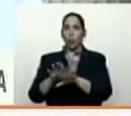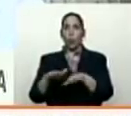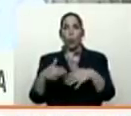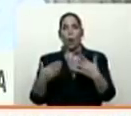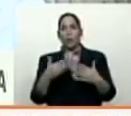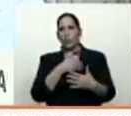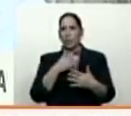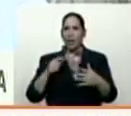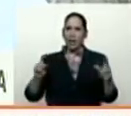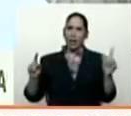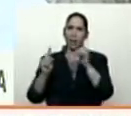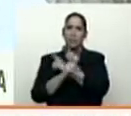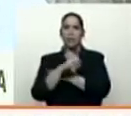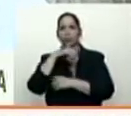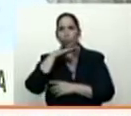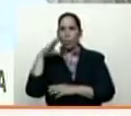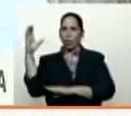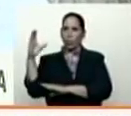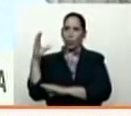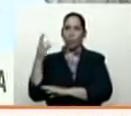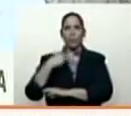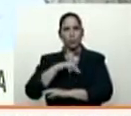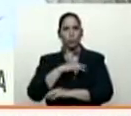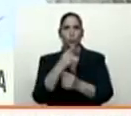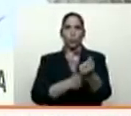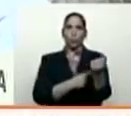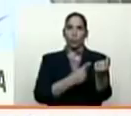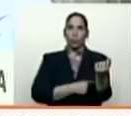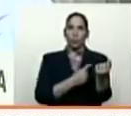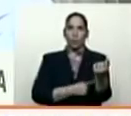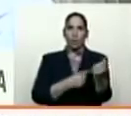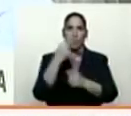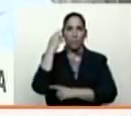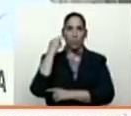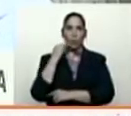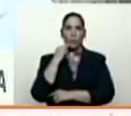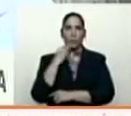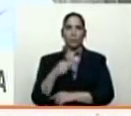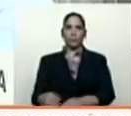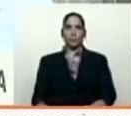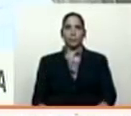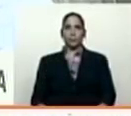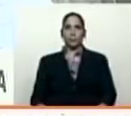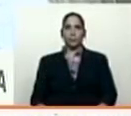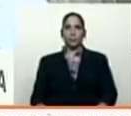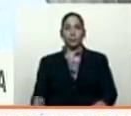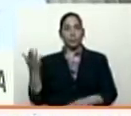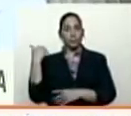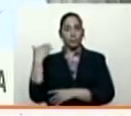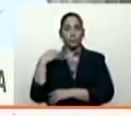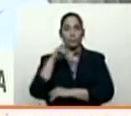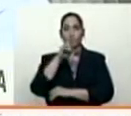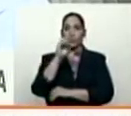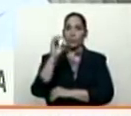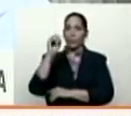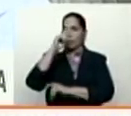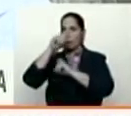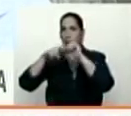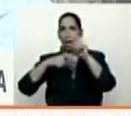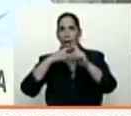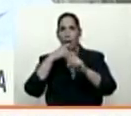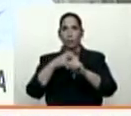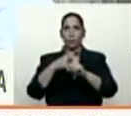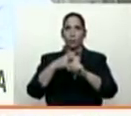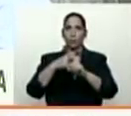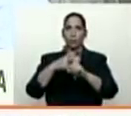historia, eso nos hermana en Bolívar. Así como hace 200 años, el